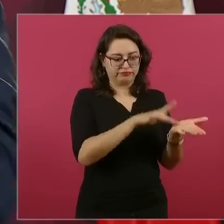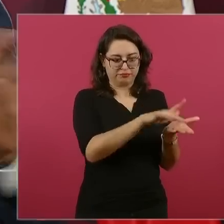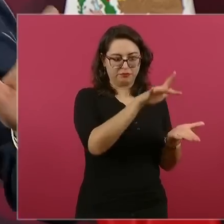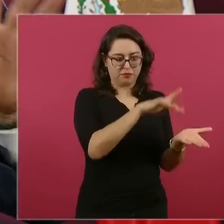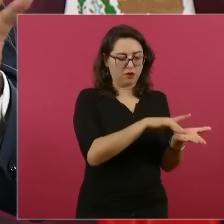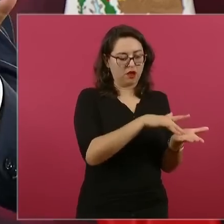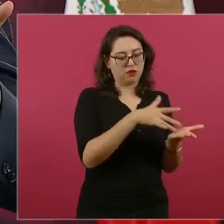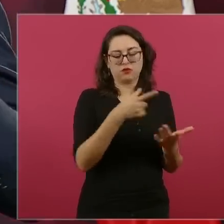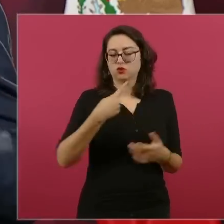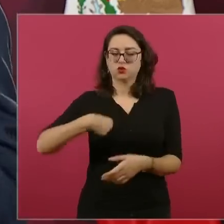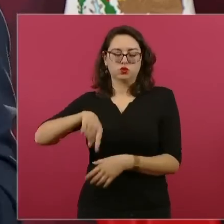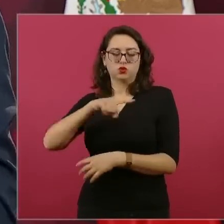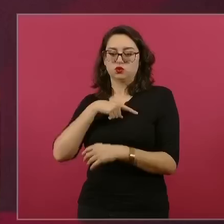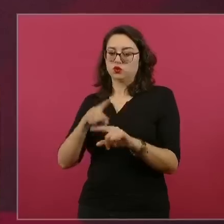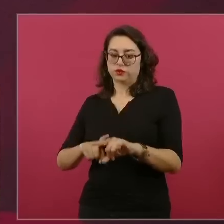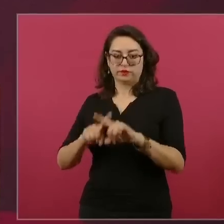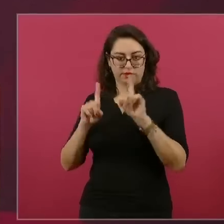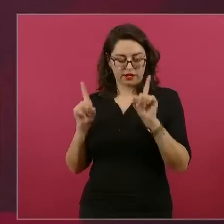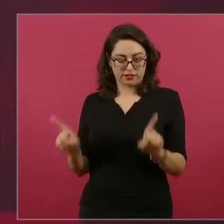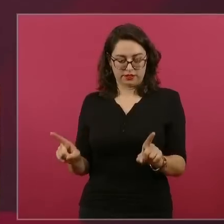el desterrar la corrupción del país.